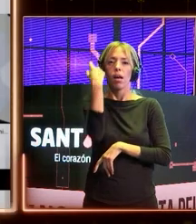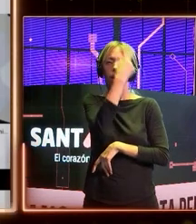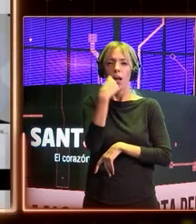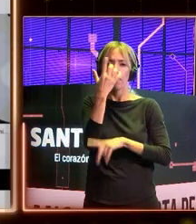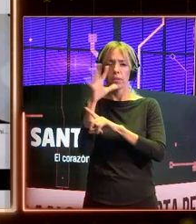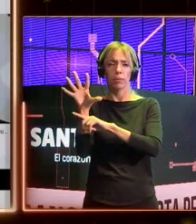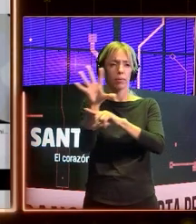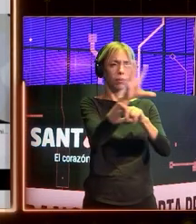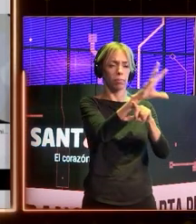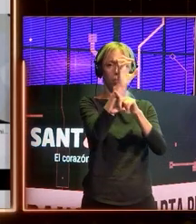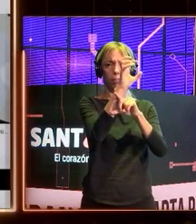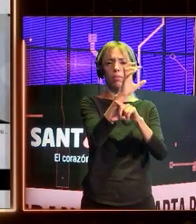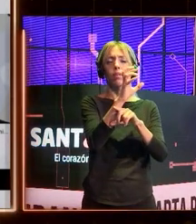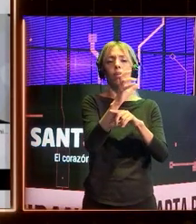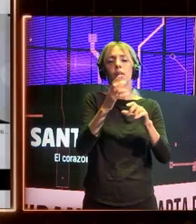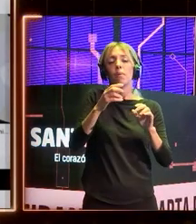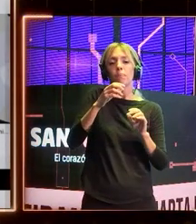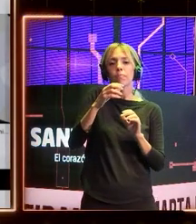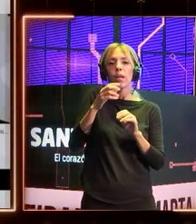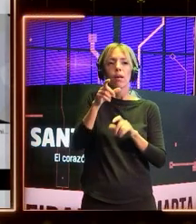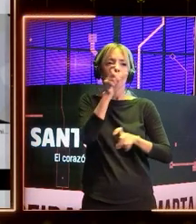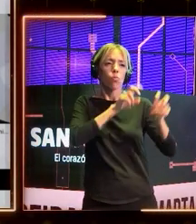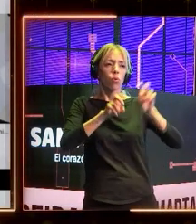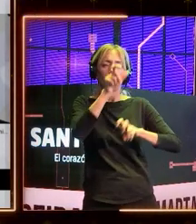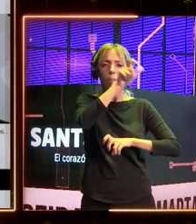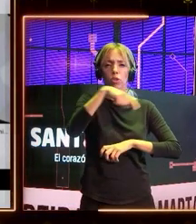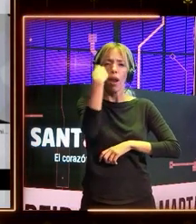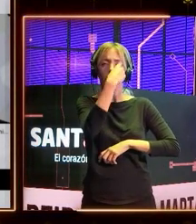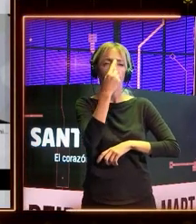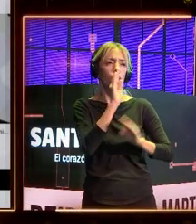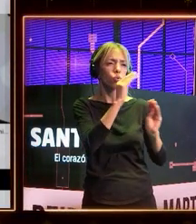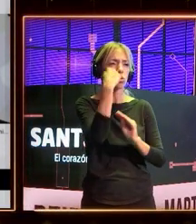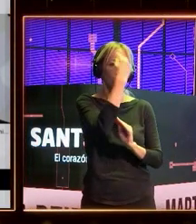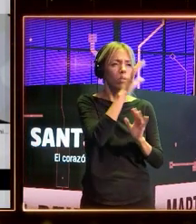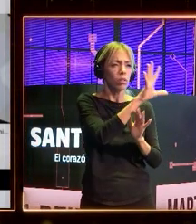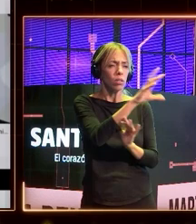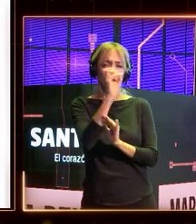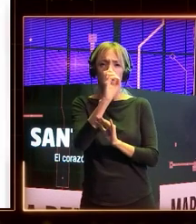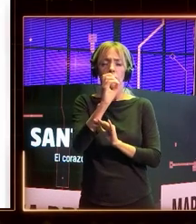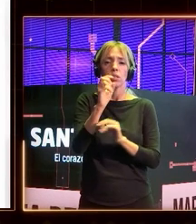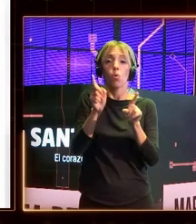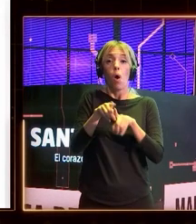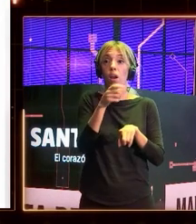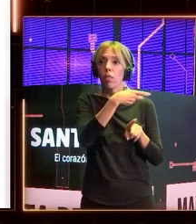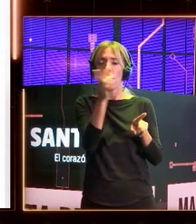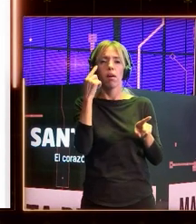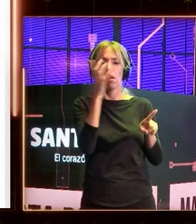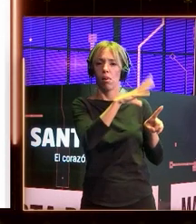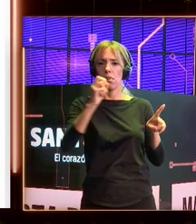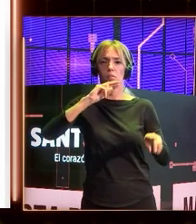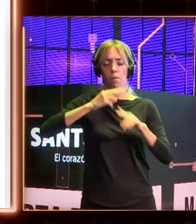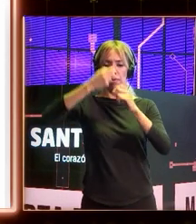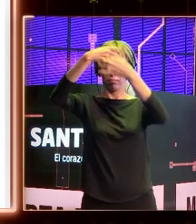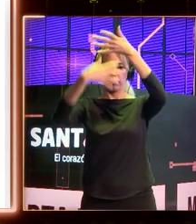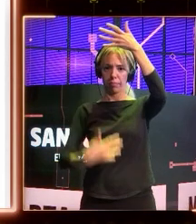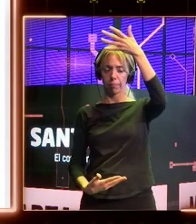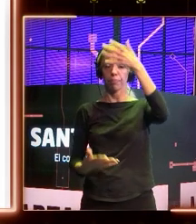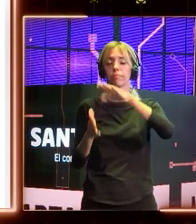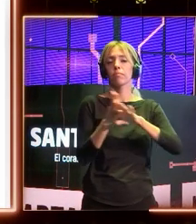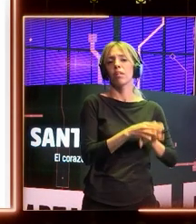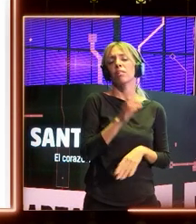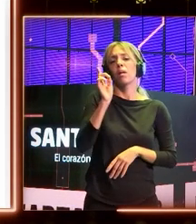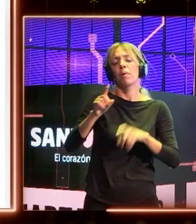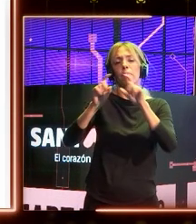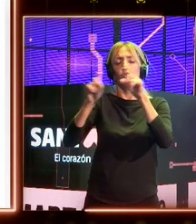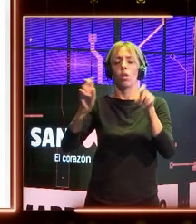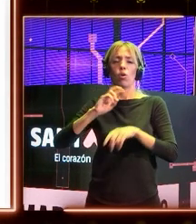digamos, en esa paja, identificarlo como la misma persona que todas las demás. Luego hay empresas que, como